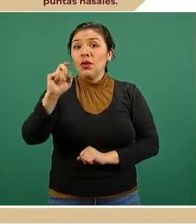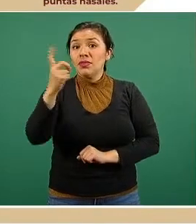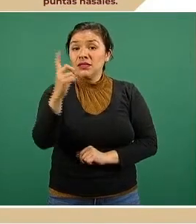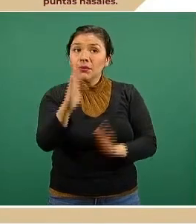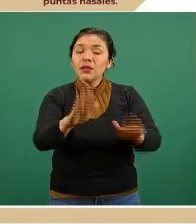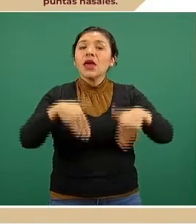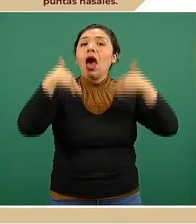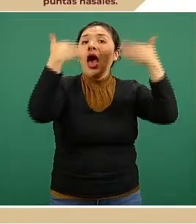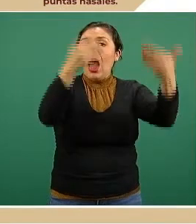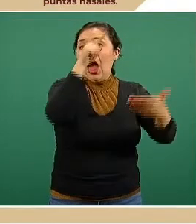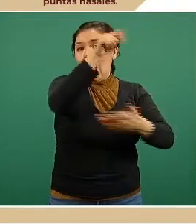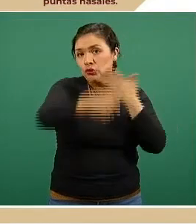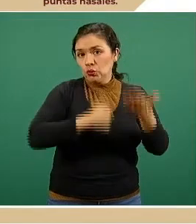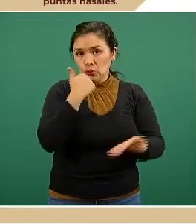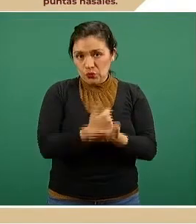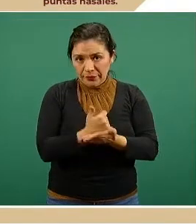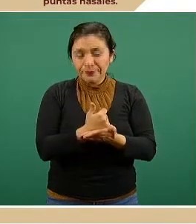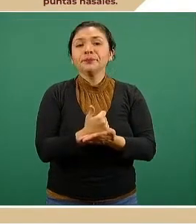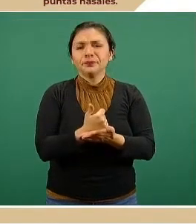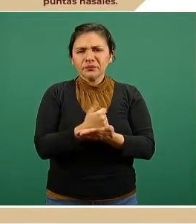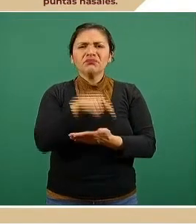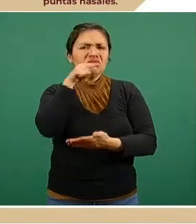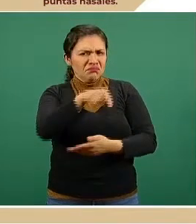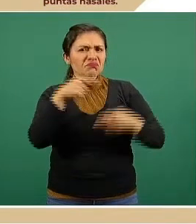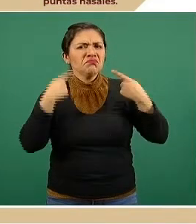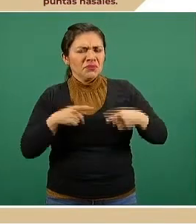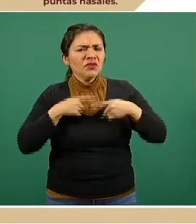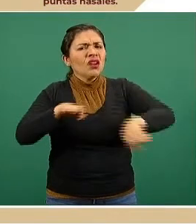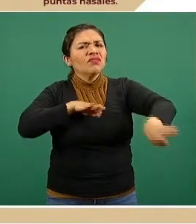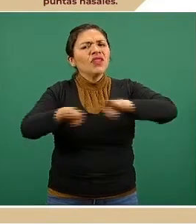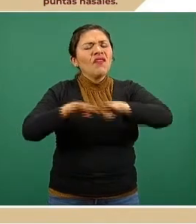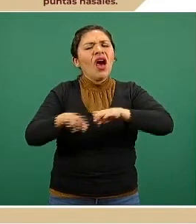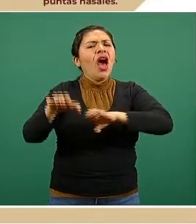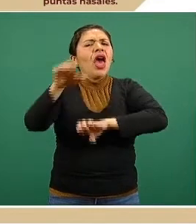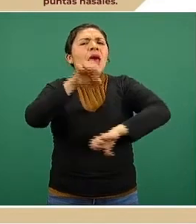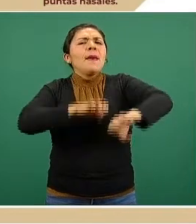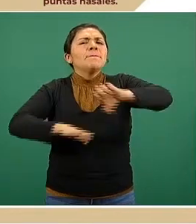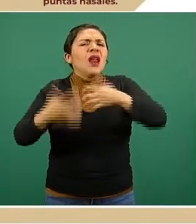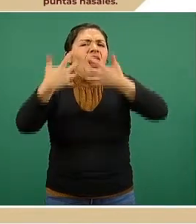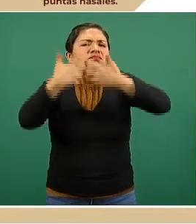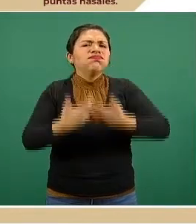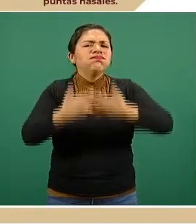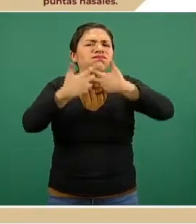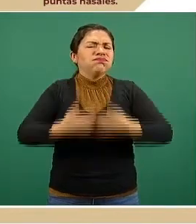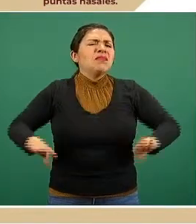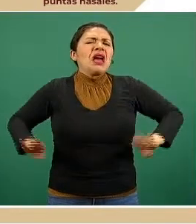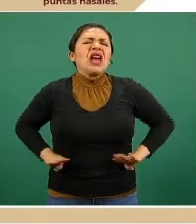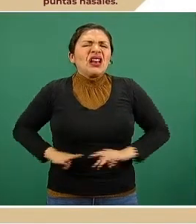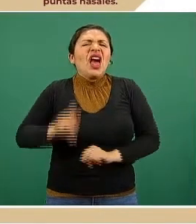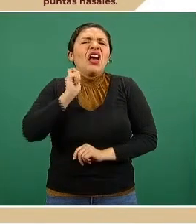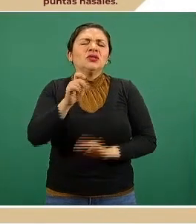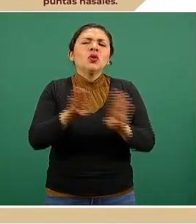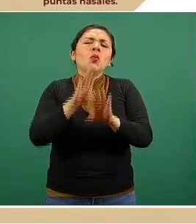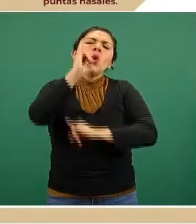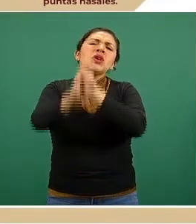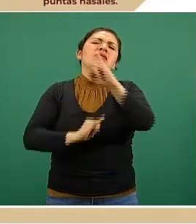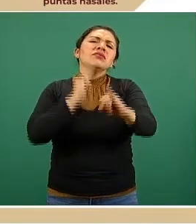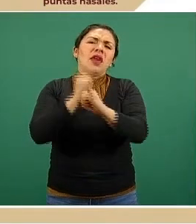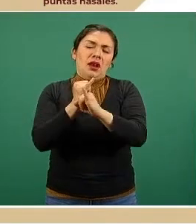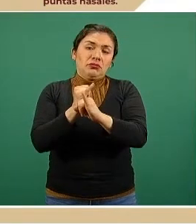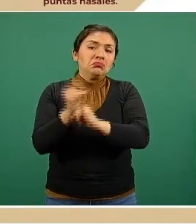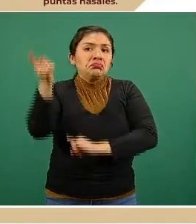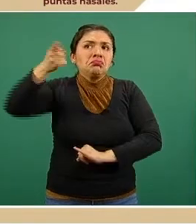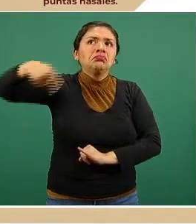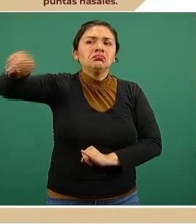esta ciudad. La persona labora para una empresa de características o de extensión internacional y